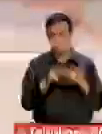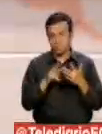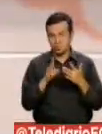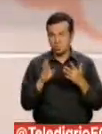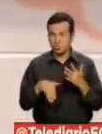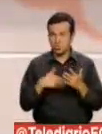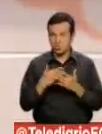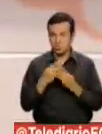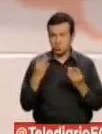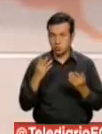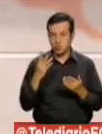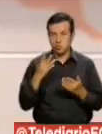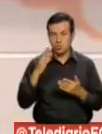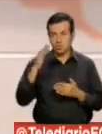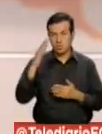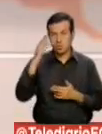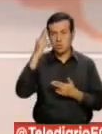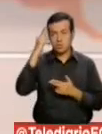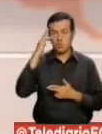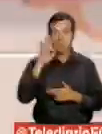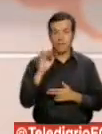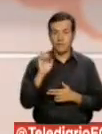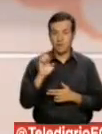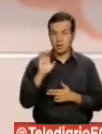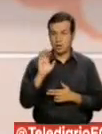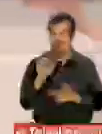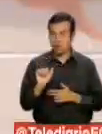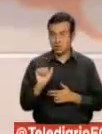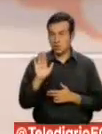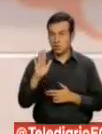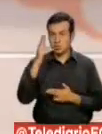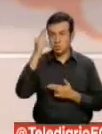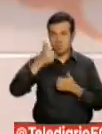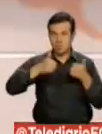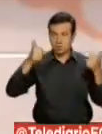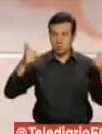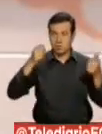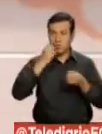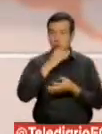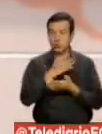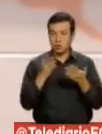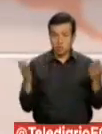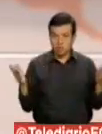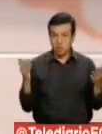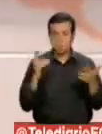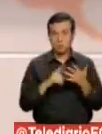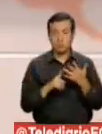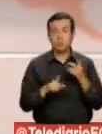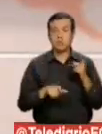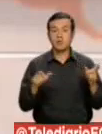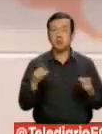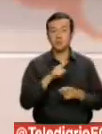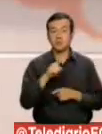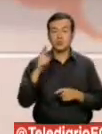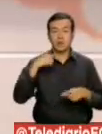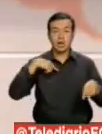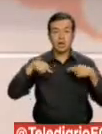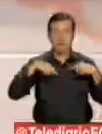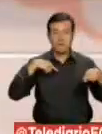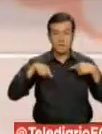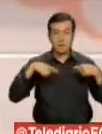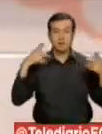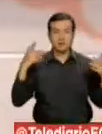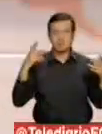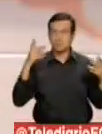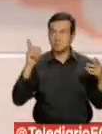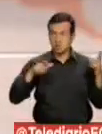comparecen de inteligencia de la FAE. Están hablando de generales, señor. Están hablando de jefes. ¿Por qué no